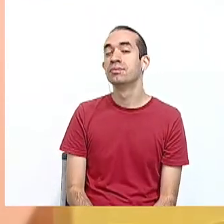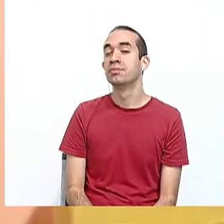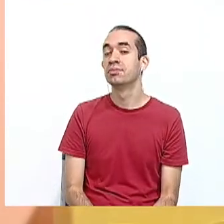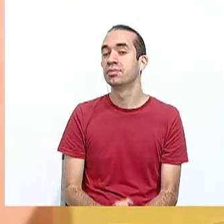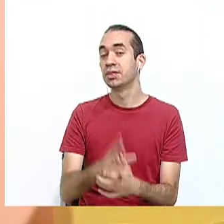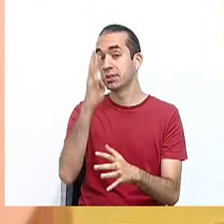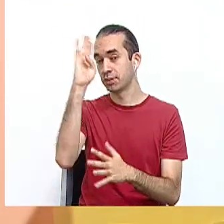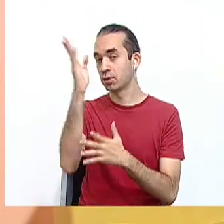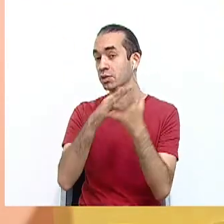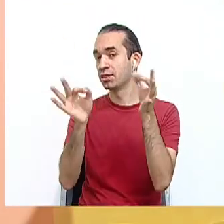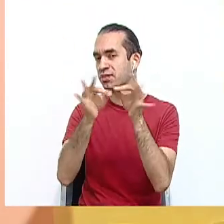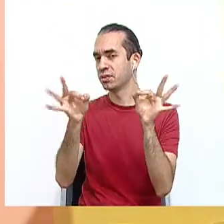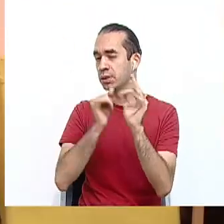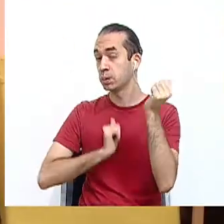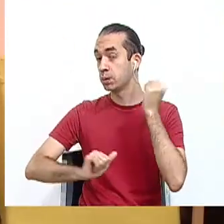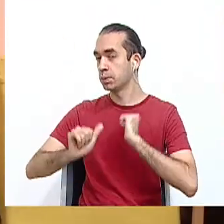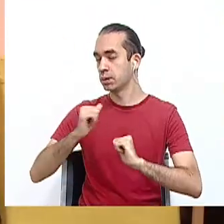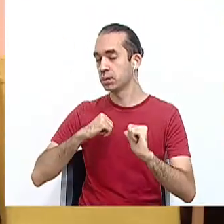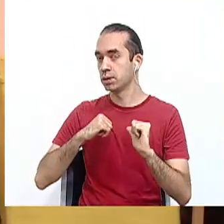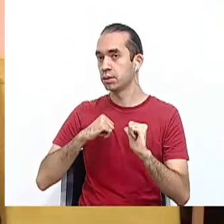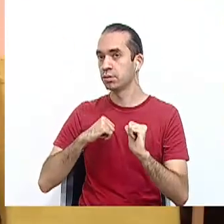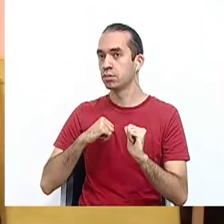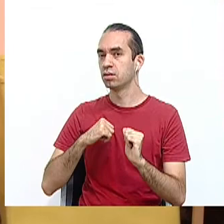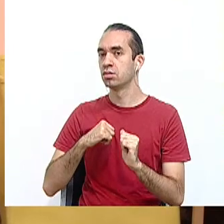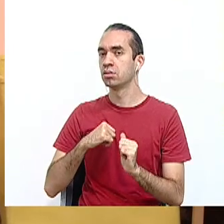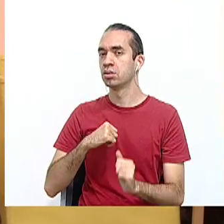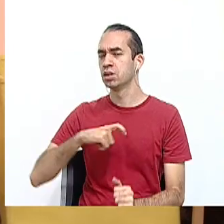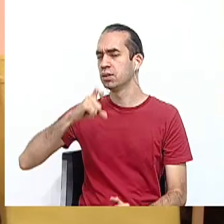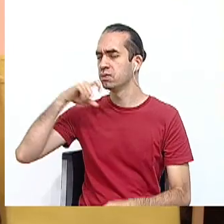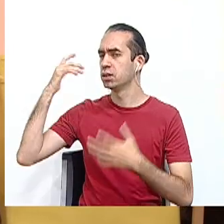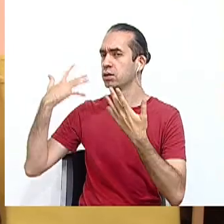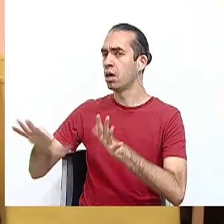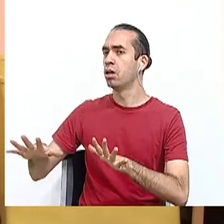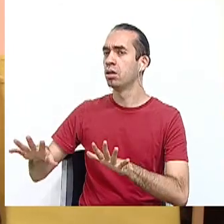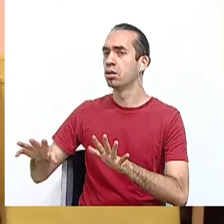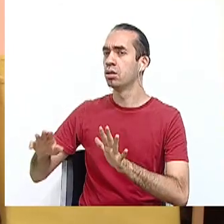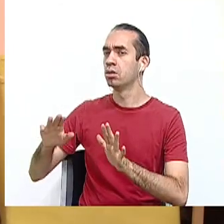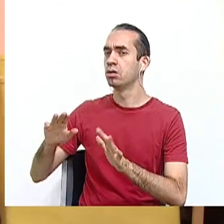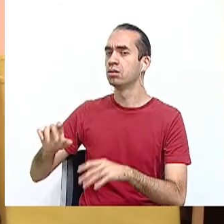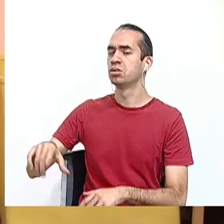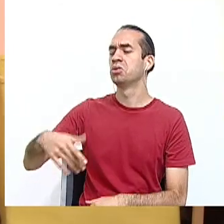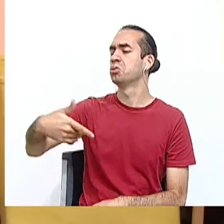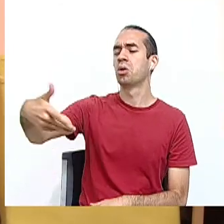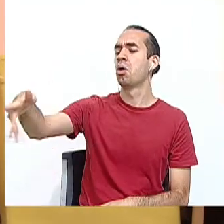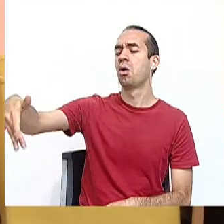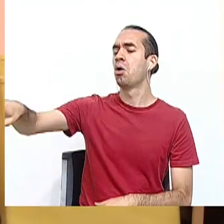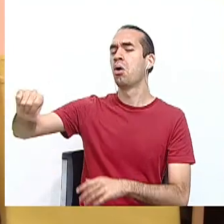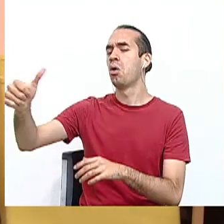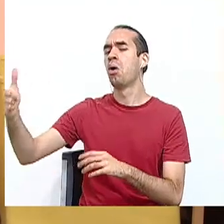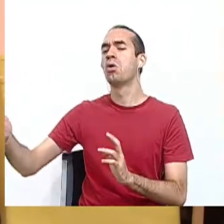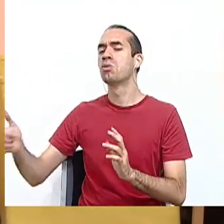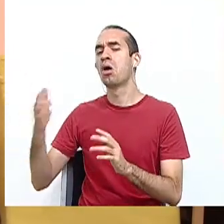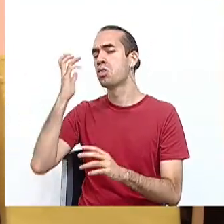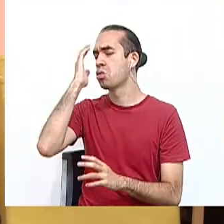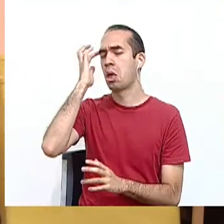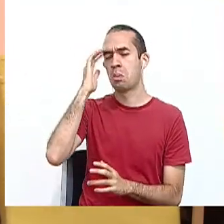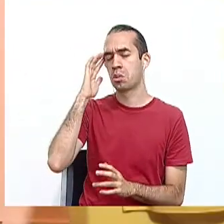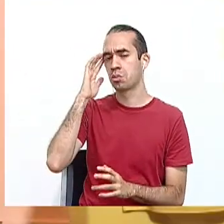alguna frase dramática, ¿sí? Lo difícil ha pasado. Todo lo demás no me